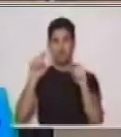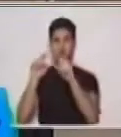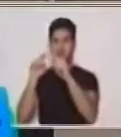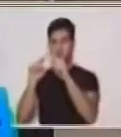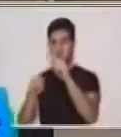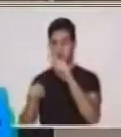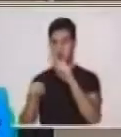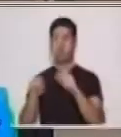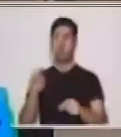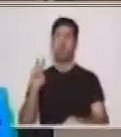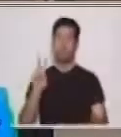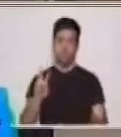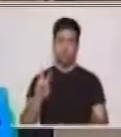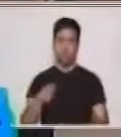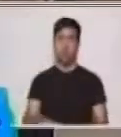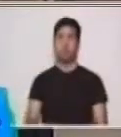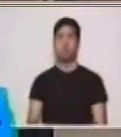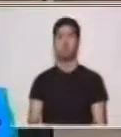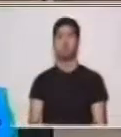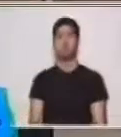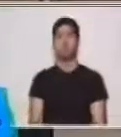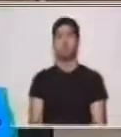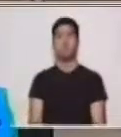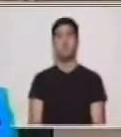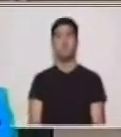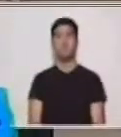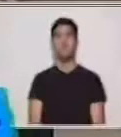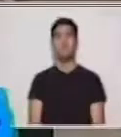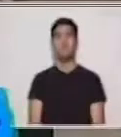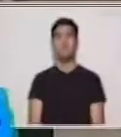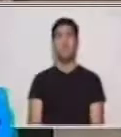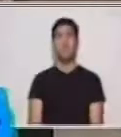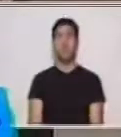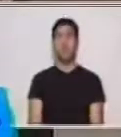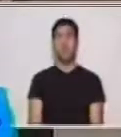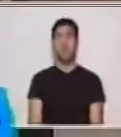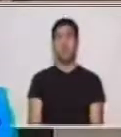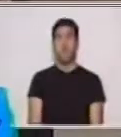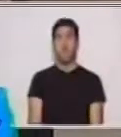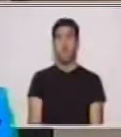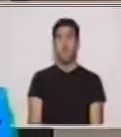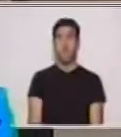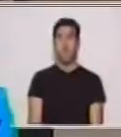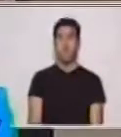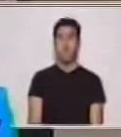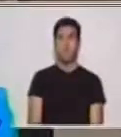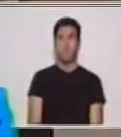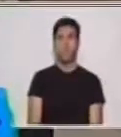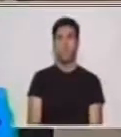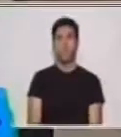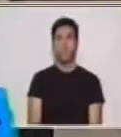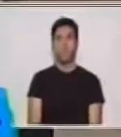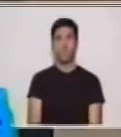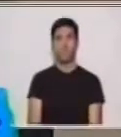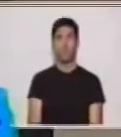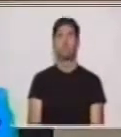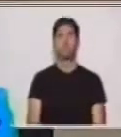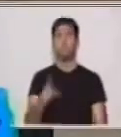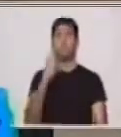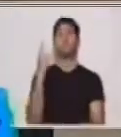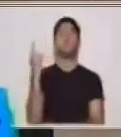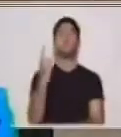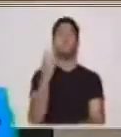el 5 centímetros, y de este lado que miden 2. Algo muy